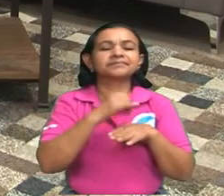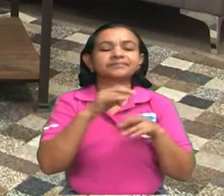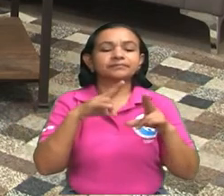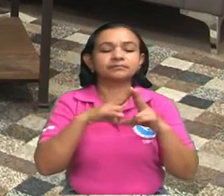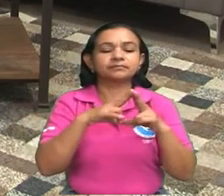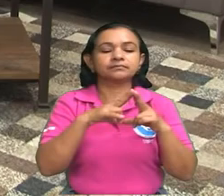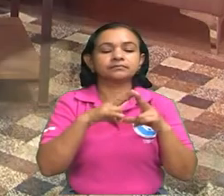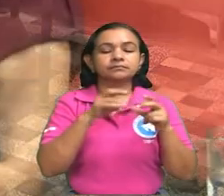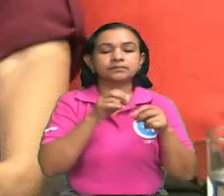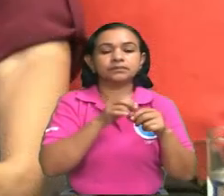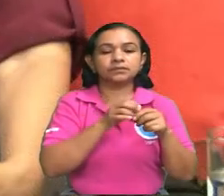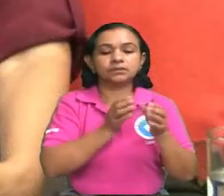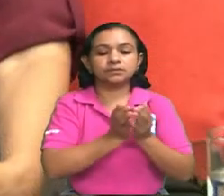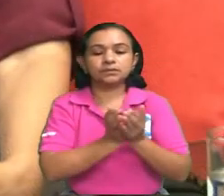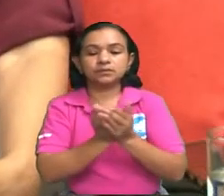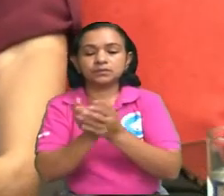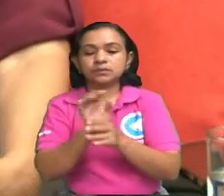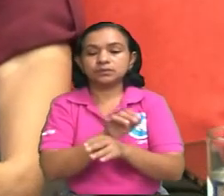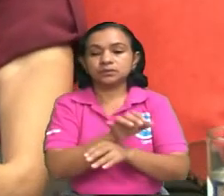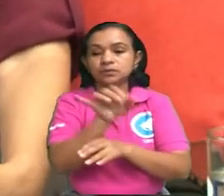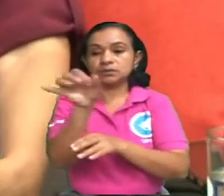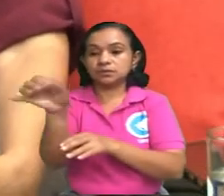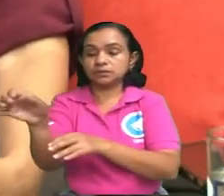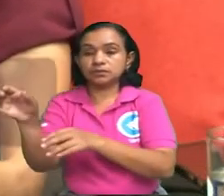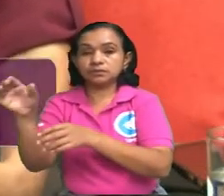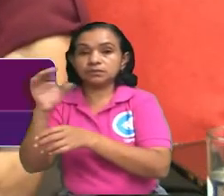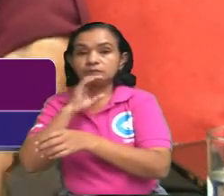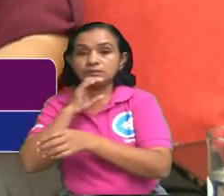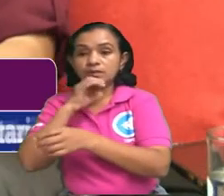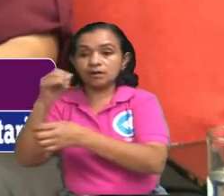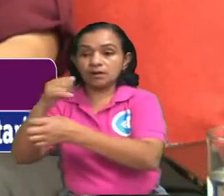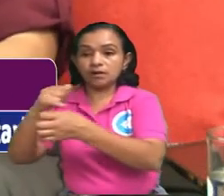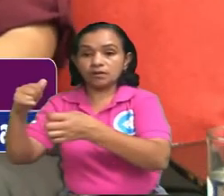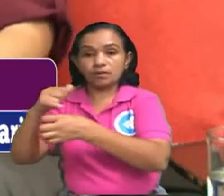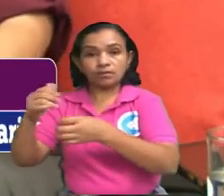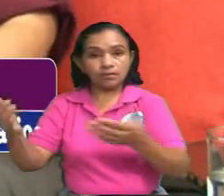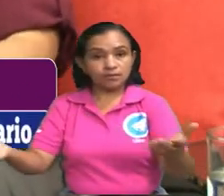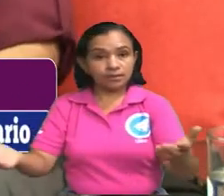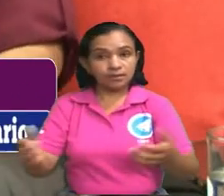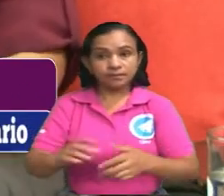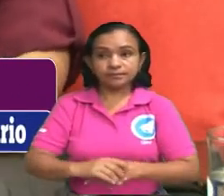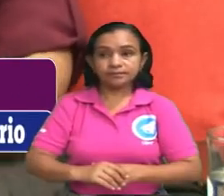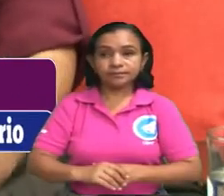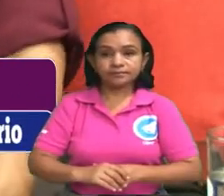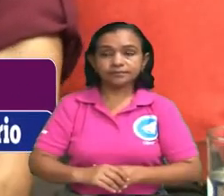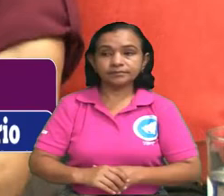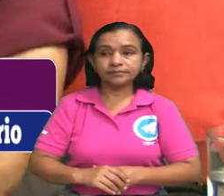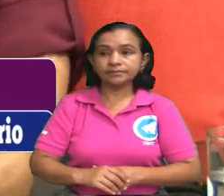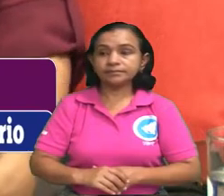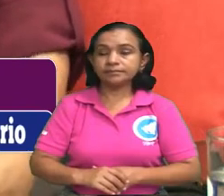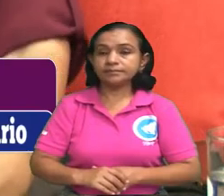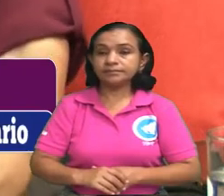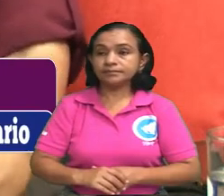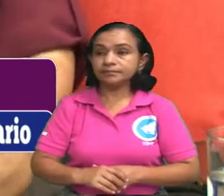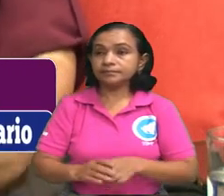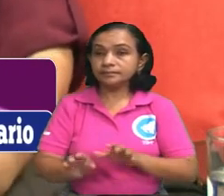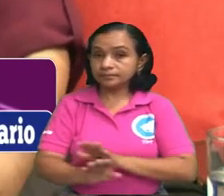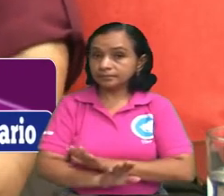aquí saliera la invasión, y expresa la historia y que él... que al salir